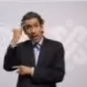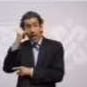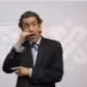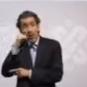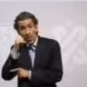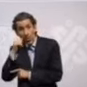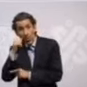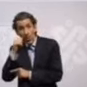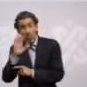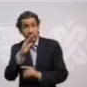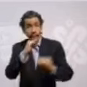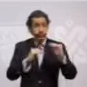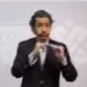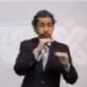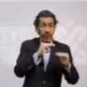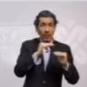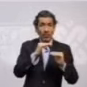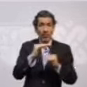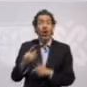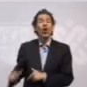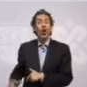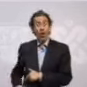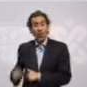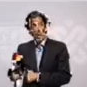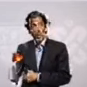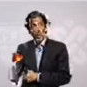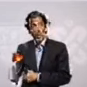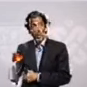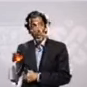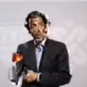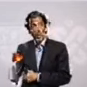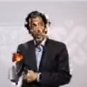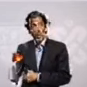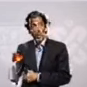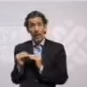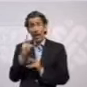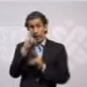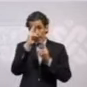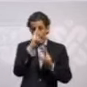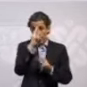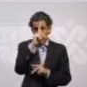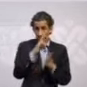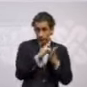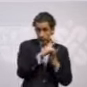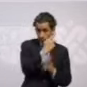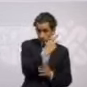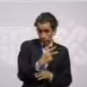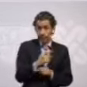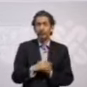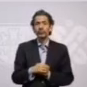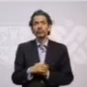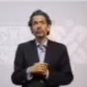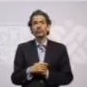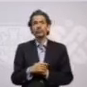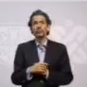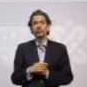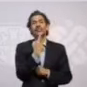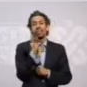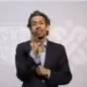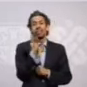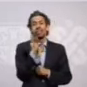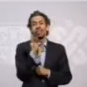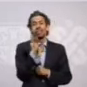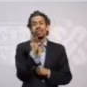justa medianía, la austeridad republicana, el respeto al derecho ajeno. Tal vez eso es lo que está en el fondo y nosotros